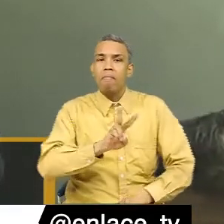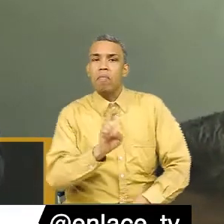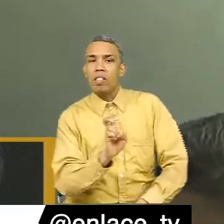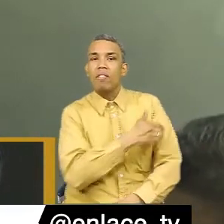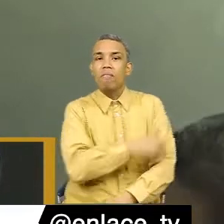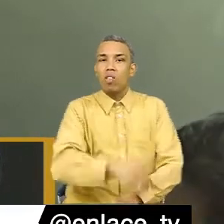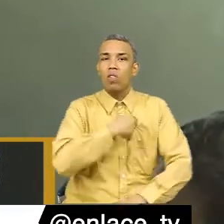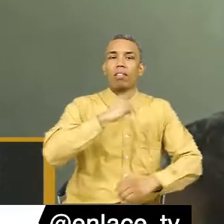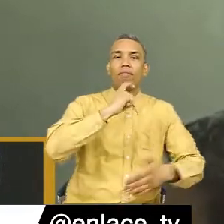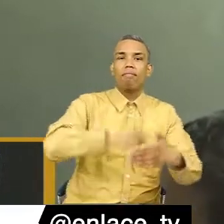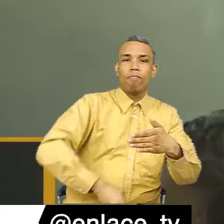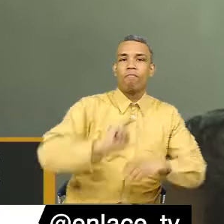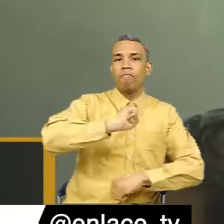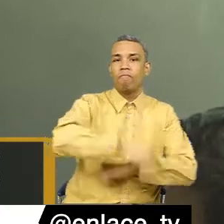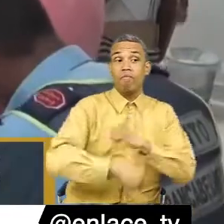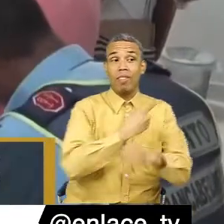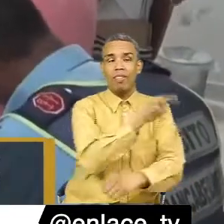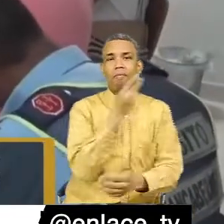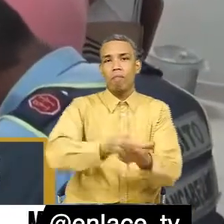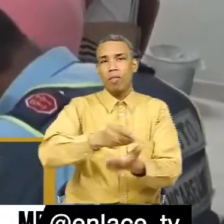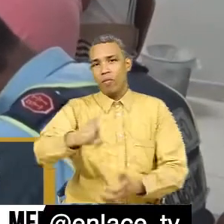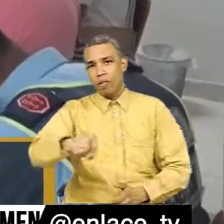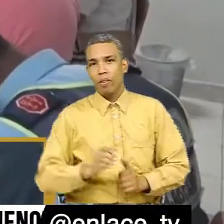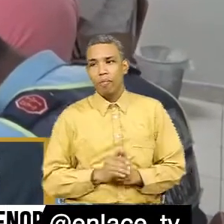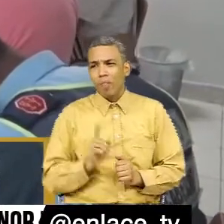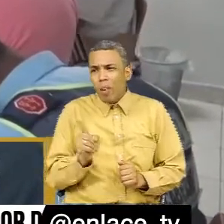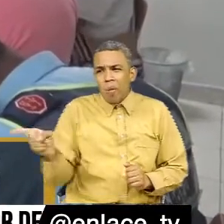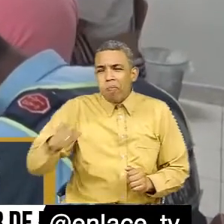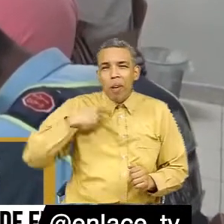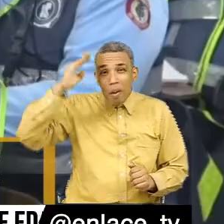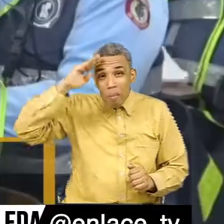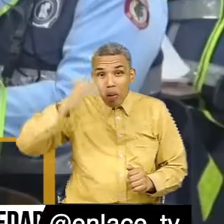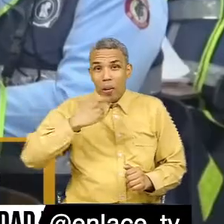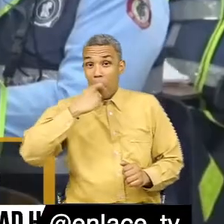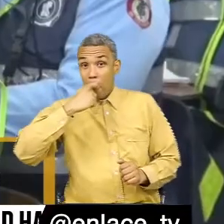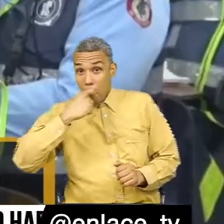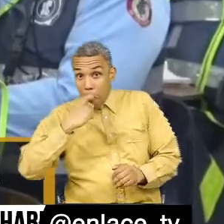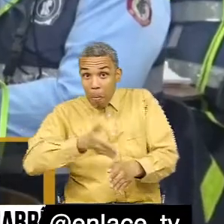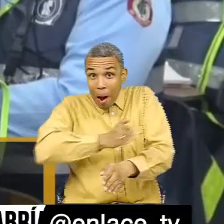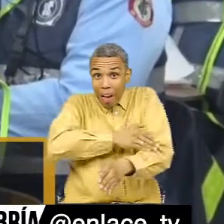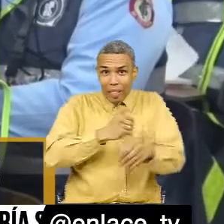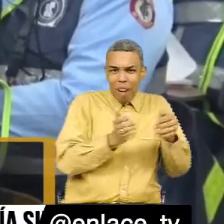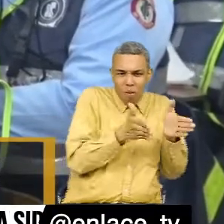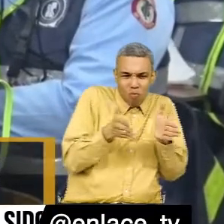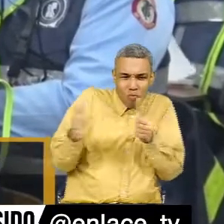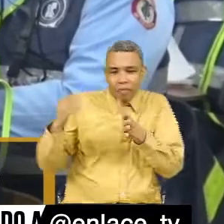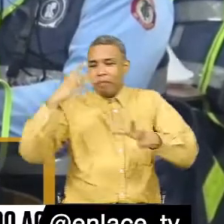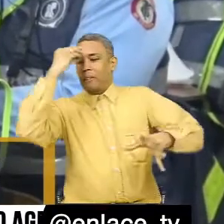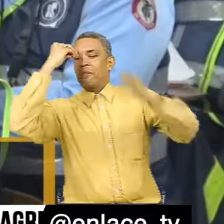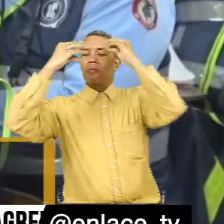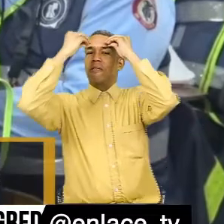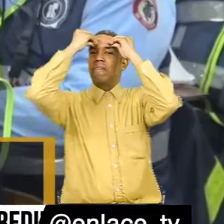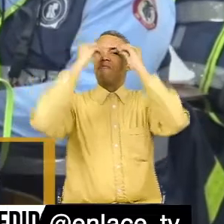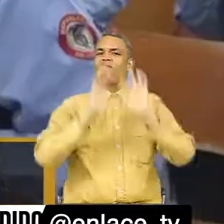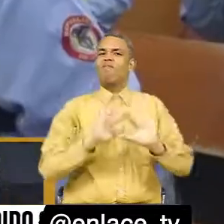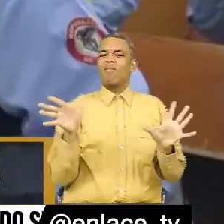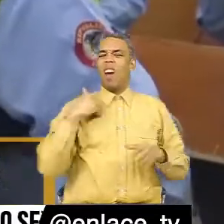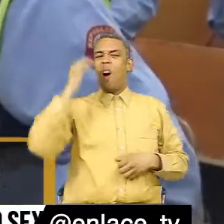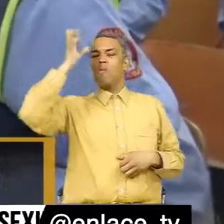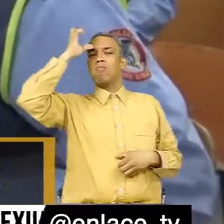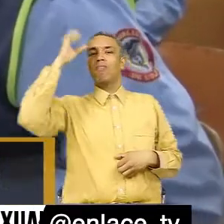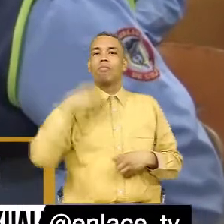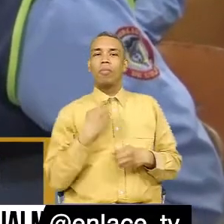hace necesario para los integrantes del cuerpo motorizado y más ahora que serán certificados 53 unidades, lo que permite mayor